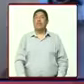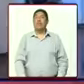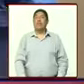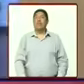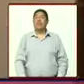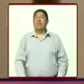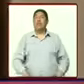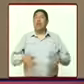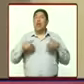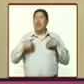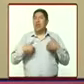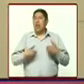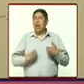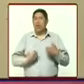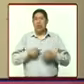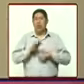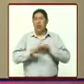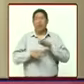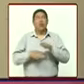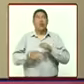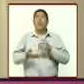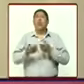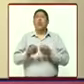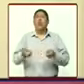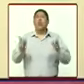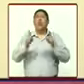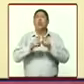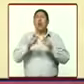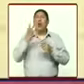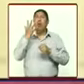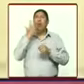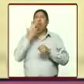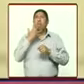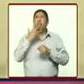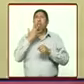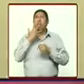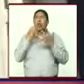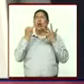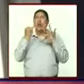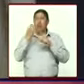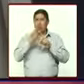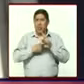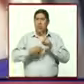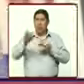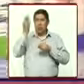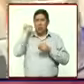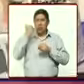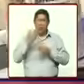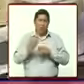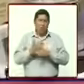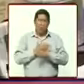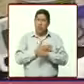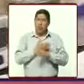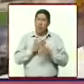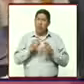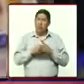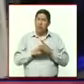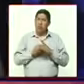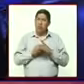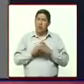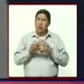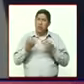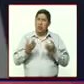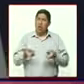Me cansaba ya al caminar. ¿La piel desde cuándo ha empezado a cambiar de color? Hace 16 meses atrás. Esto ha avanzado tanto. Tú has debido comenzar con